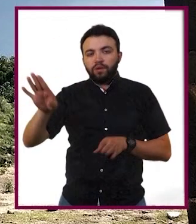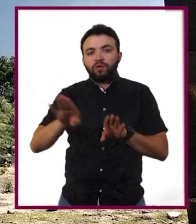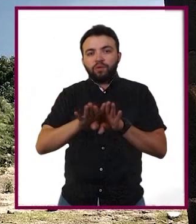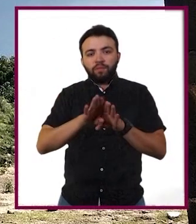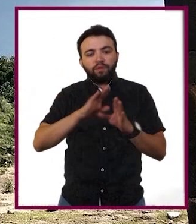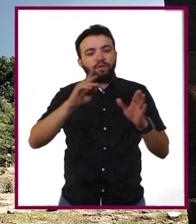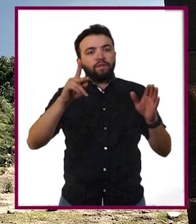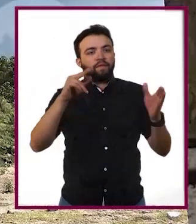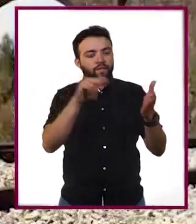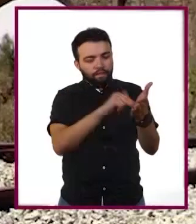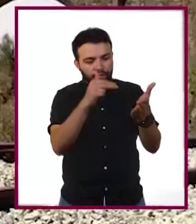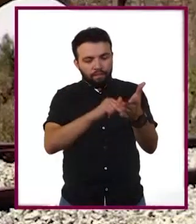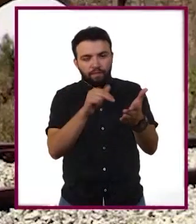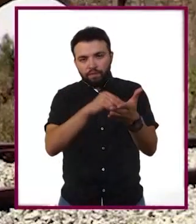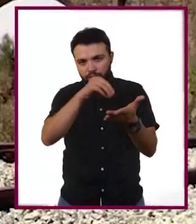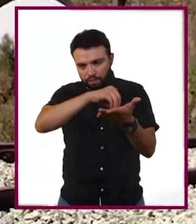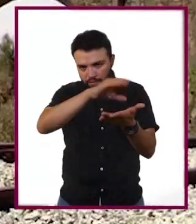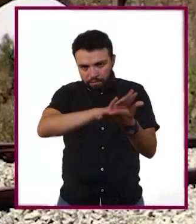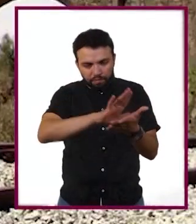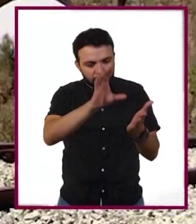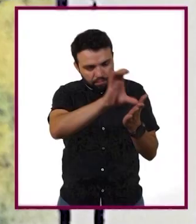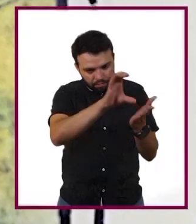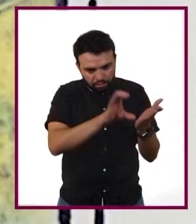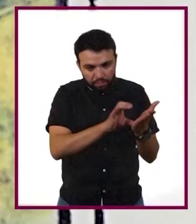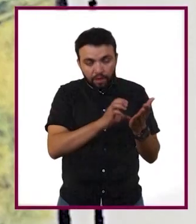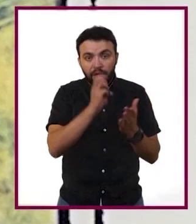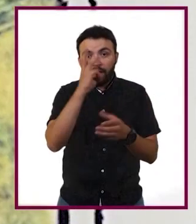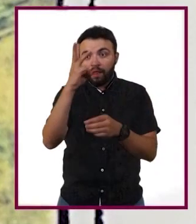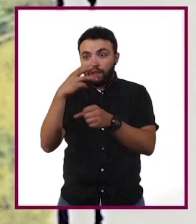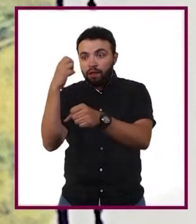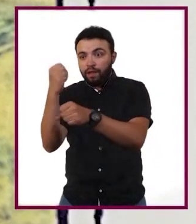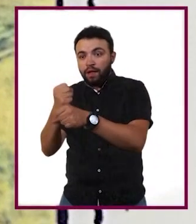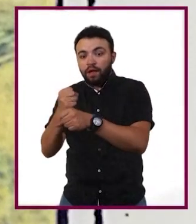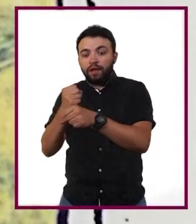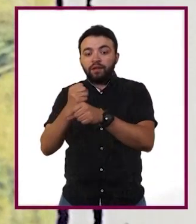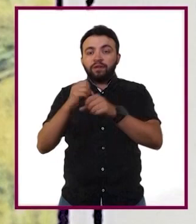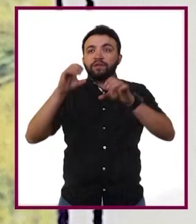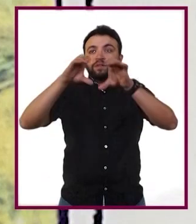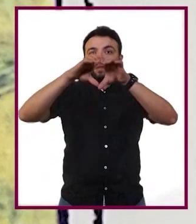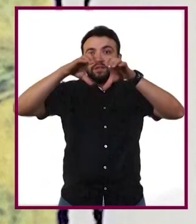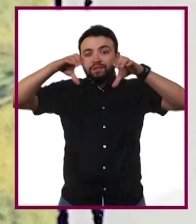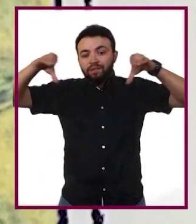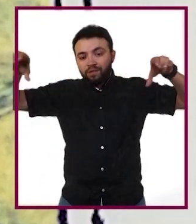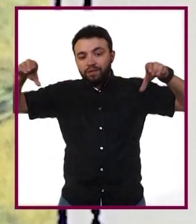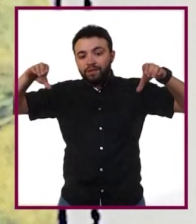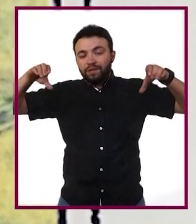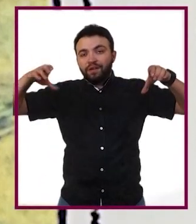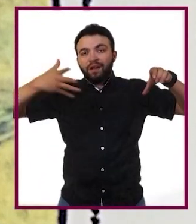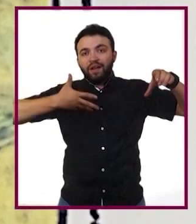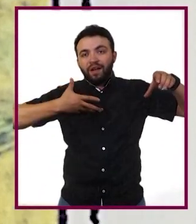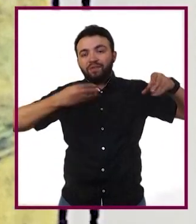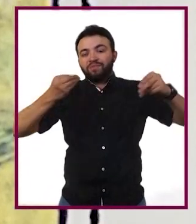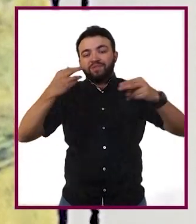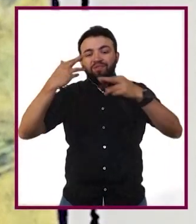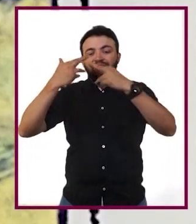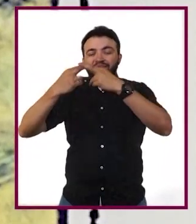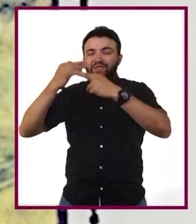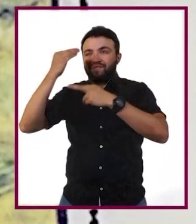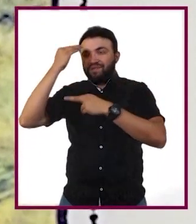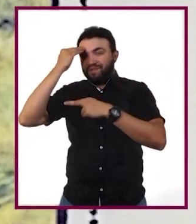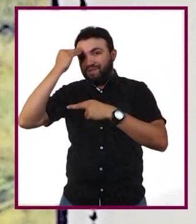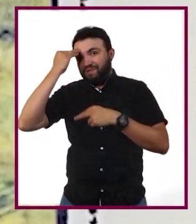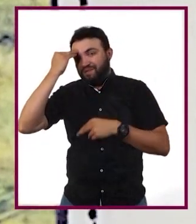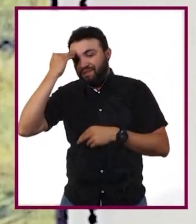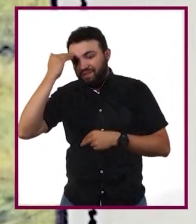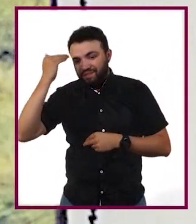firman los contratos, se dan los permisos. 3 años después había muy poco construido. En realidad se tuvo que almacenar todo el material a los pies del